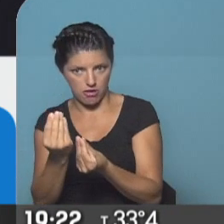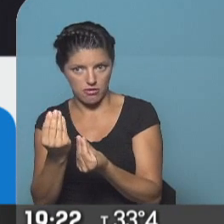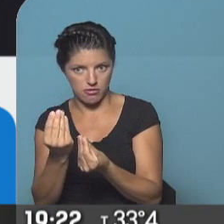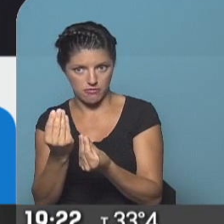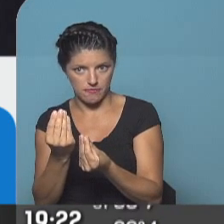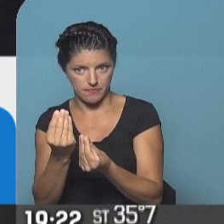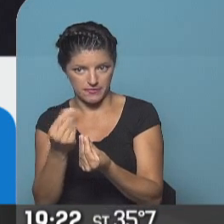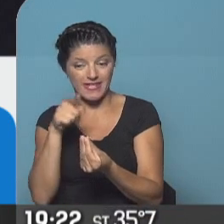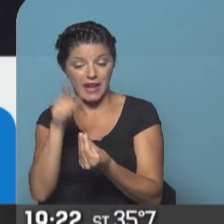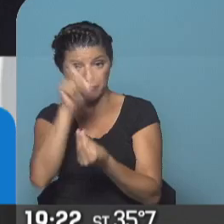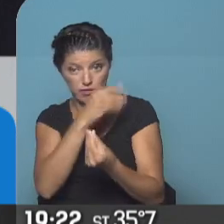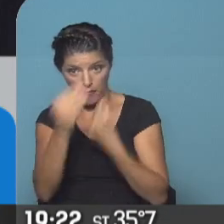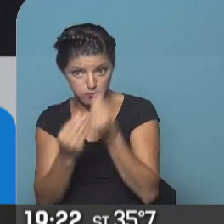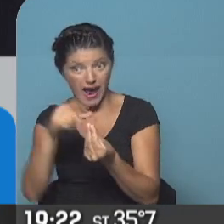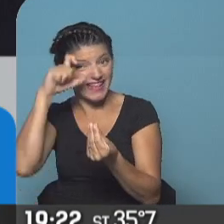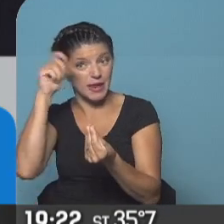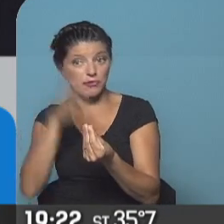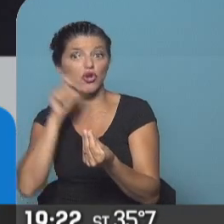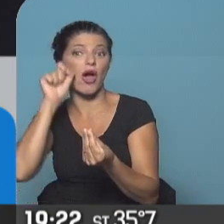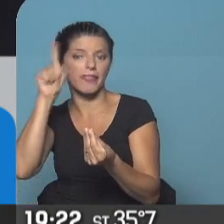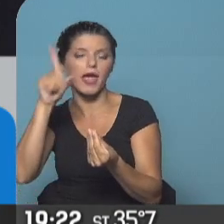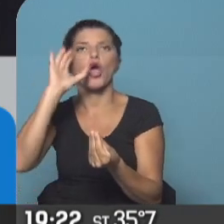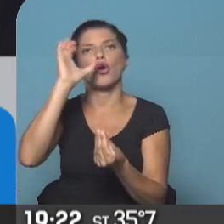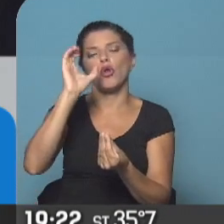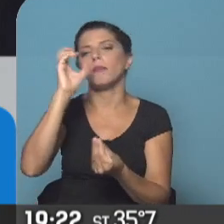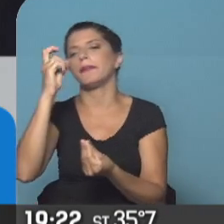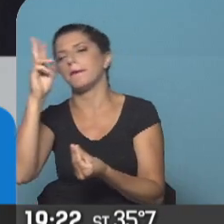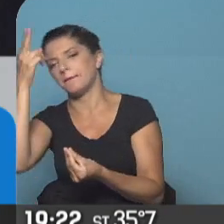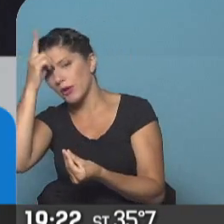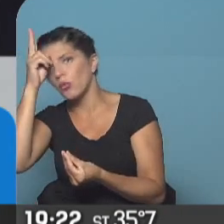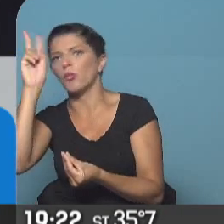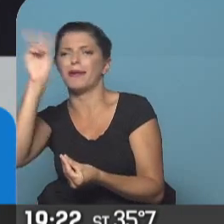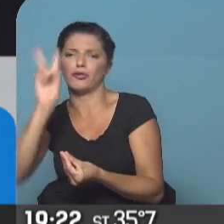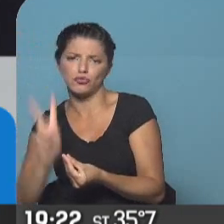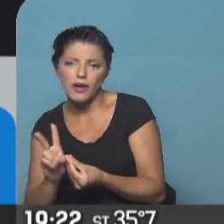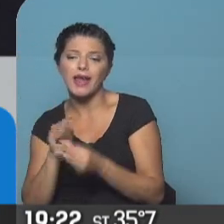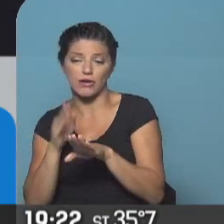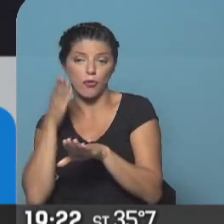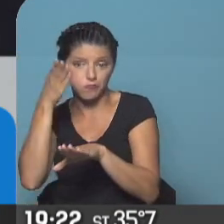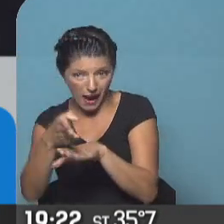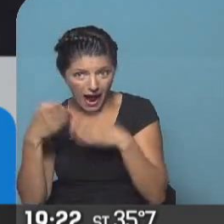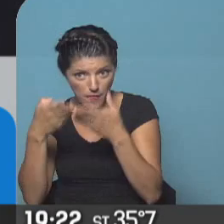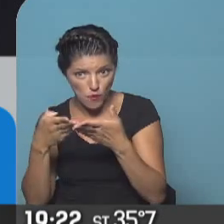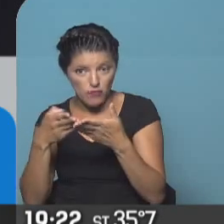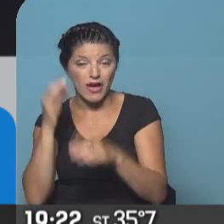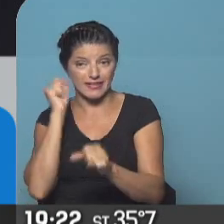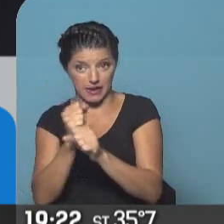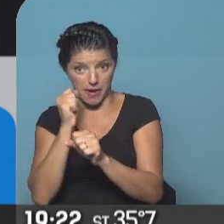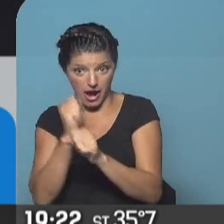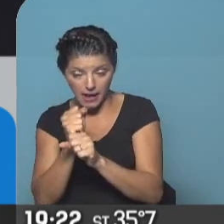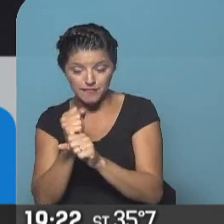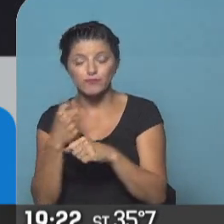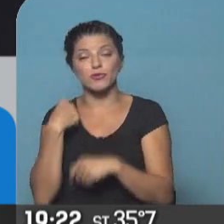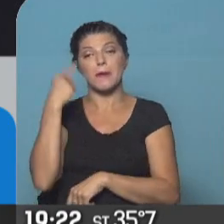Chile. El 10% de su población son colombianos, peruanos, bolivianos que van a trabajar al puerto de Iquique, y el Papa ha querido estar con